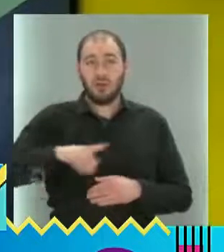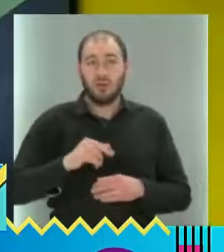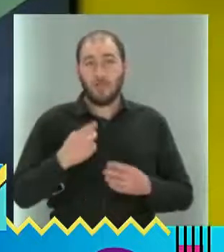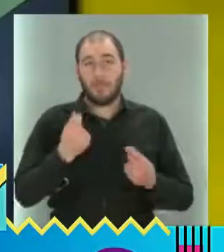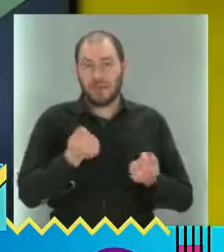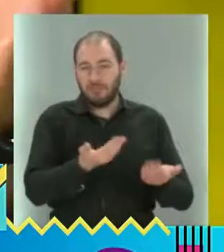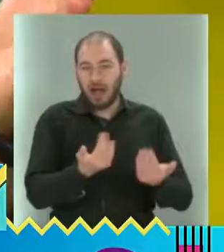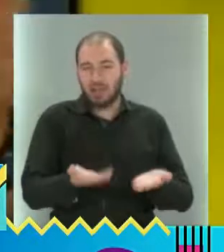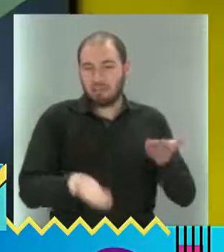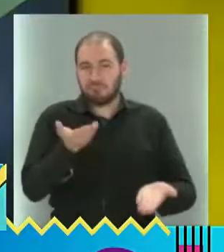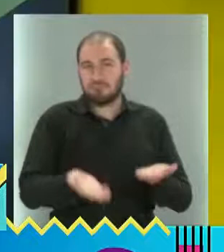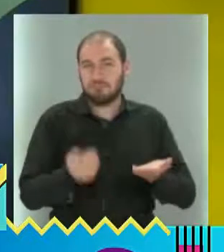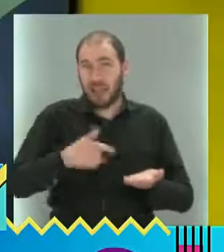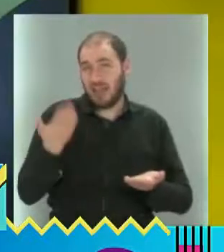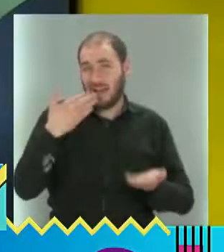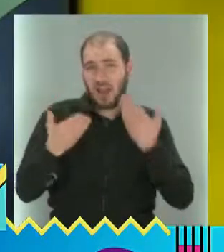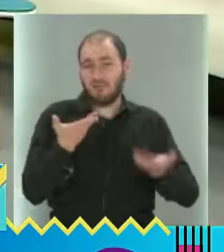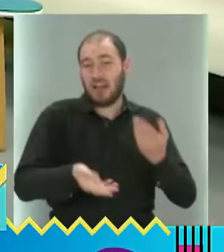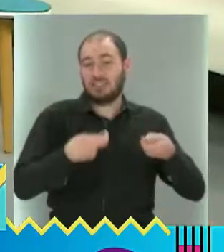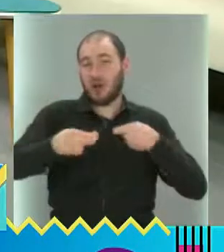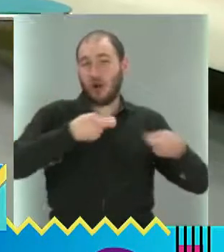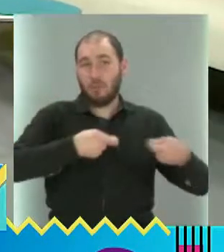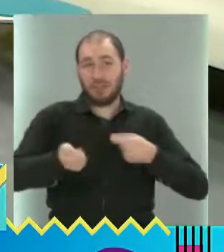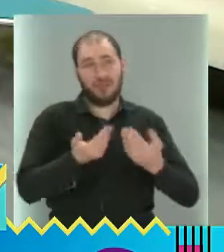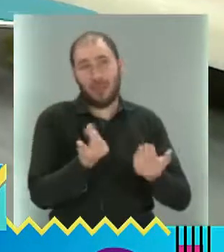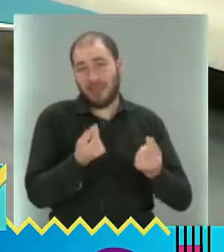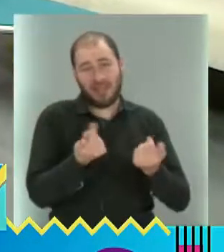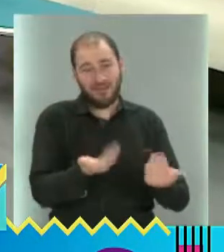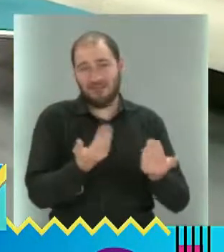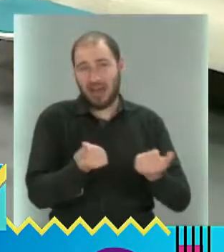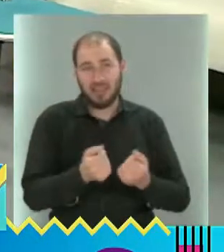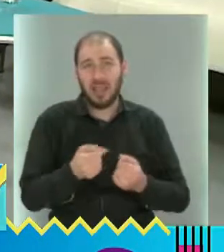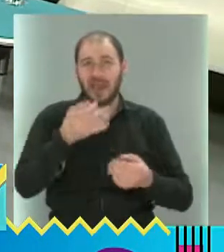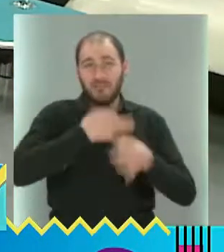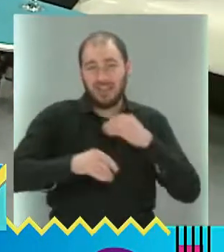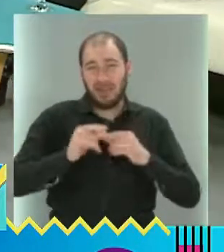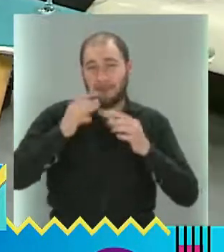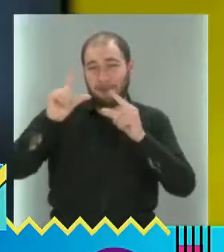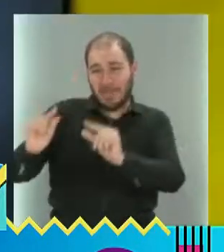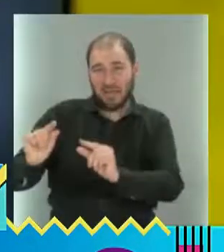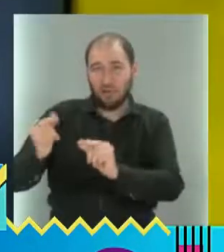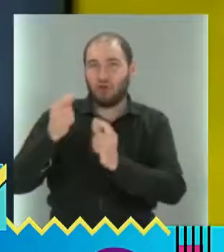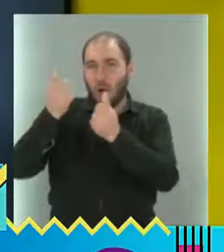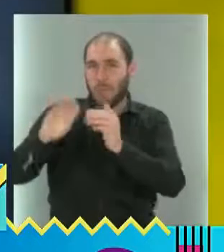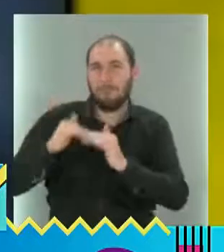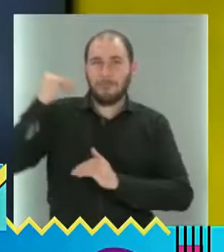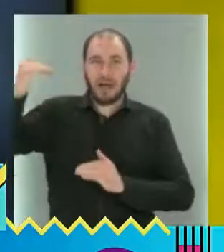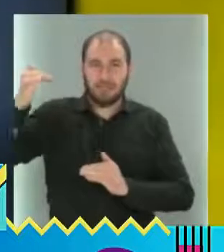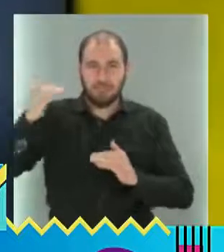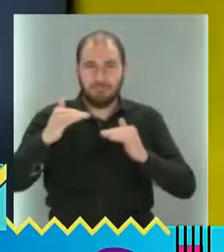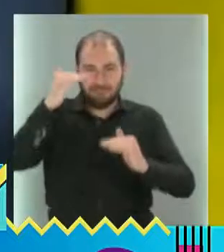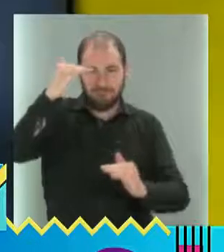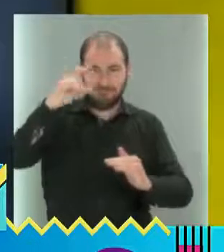déficit, nuestra balanza, que charlábamos más temprano, nuestra balanza comercial es deficitaria. Al exportar menos de lo que importamos, pero